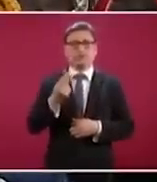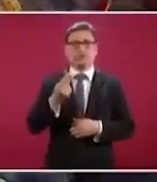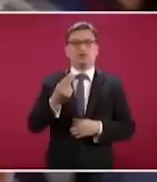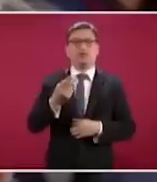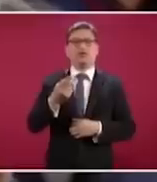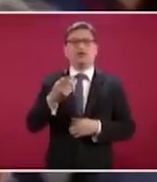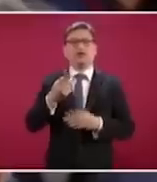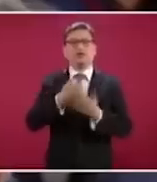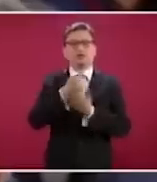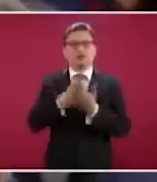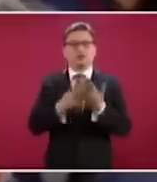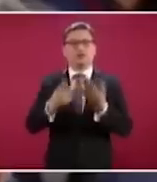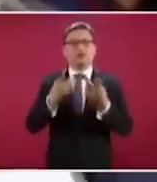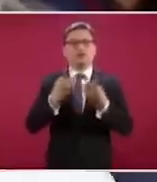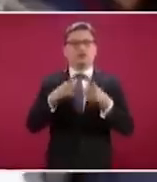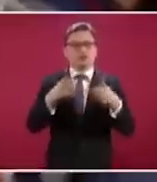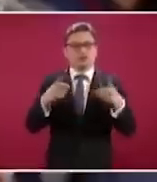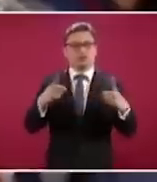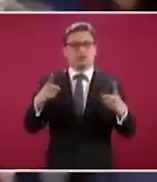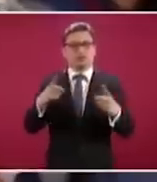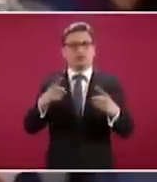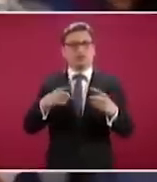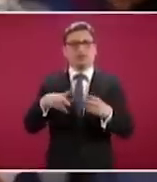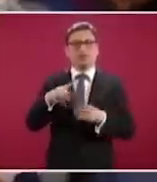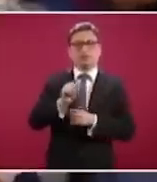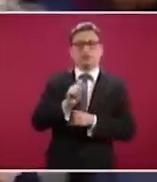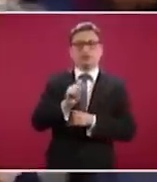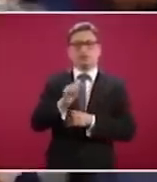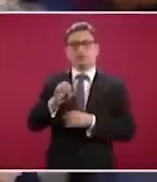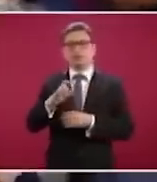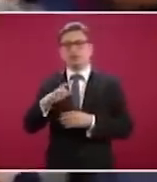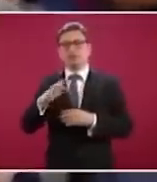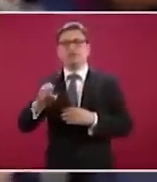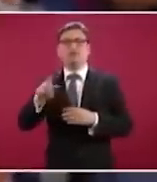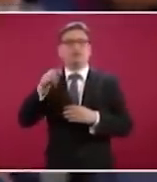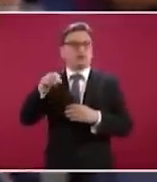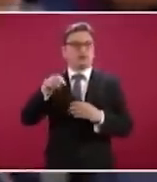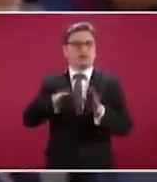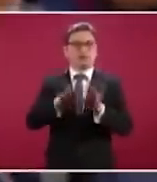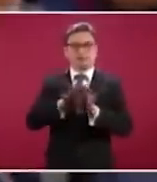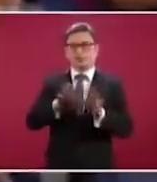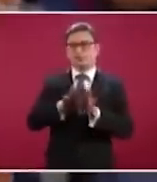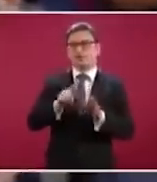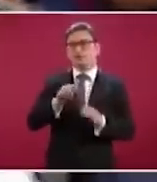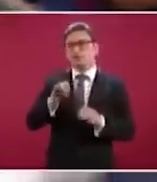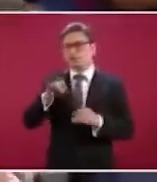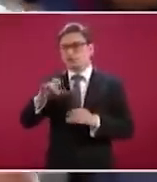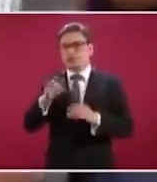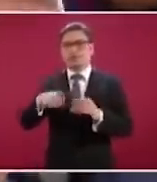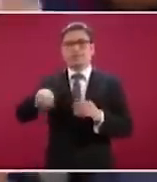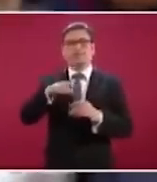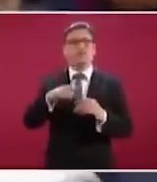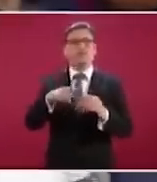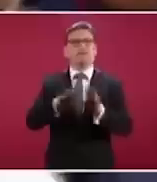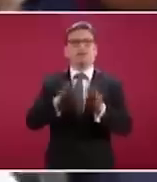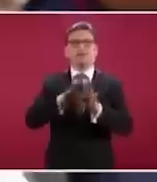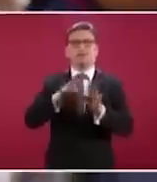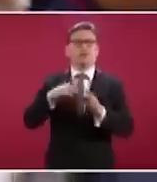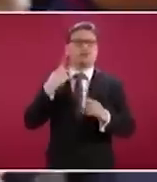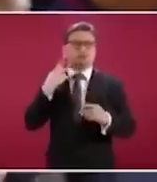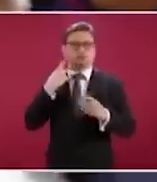situación de un programa de desarrollo. Ahora, el TLC no es una panacea sola. El TLC requiere una